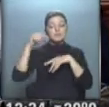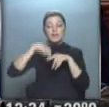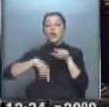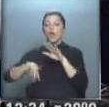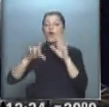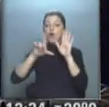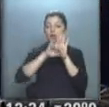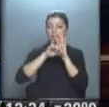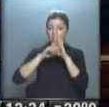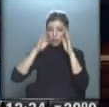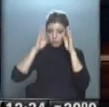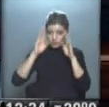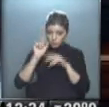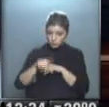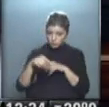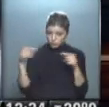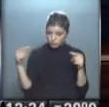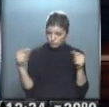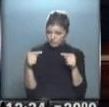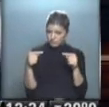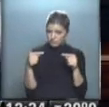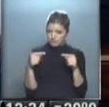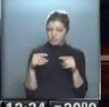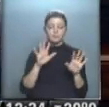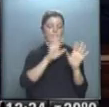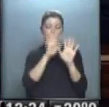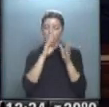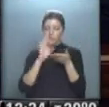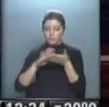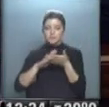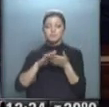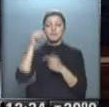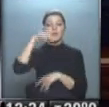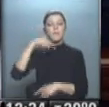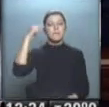ley? Nuevamente, quien tiene una... Hay que pensar en el